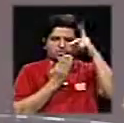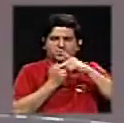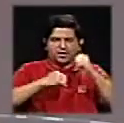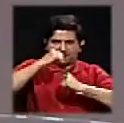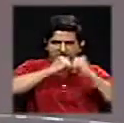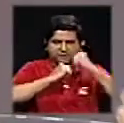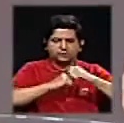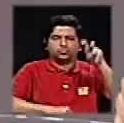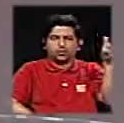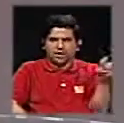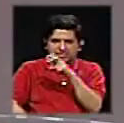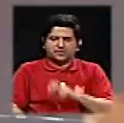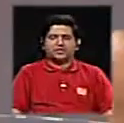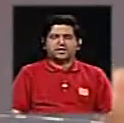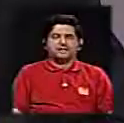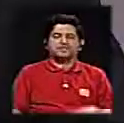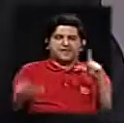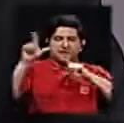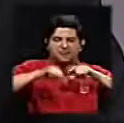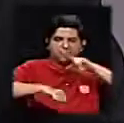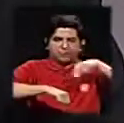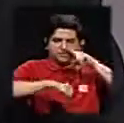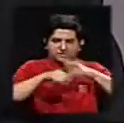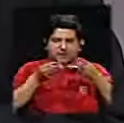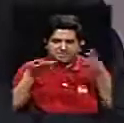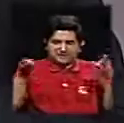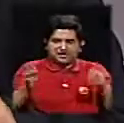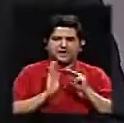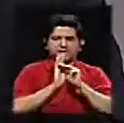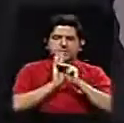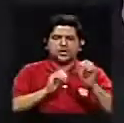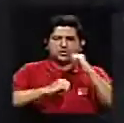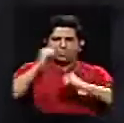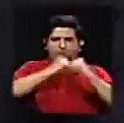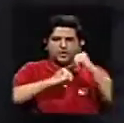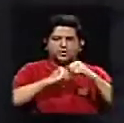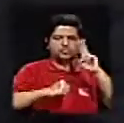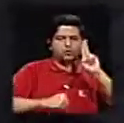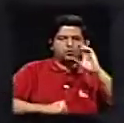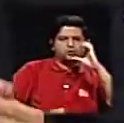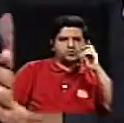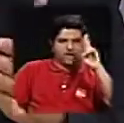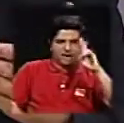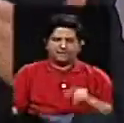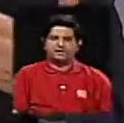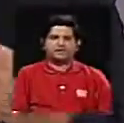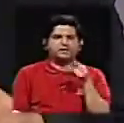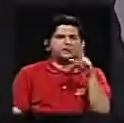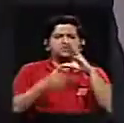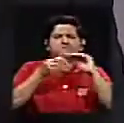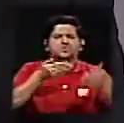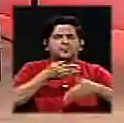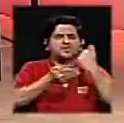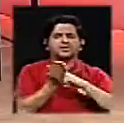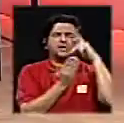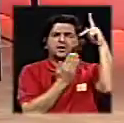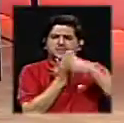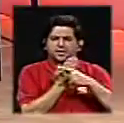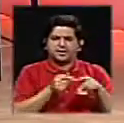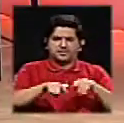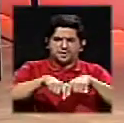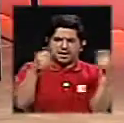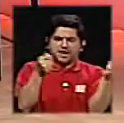y Transporte de la NANME, de la Universidad de Costa Rica. Don Luis Guillermo, usted comentó en una edición anterior del